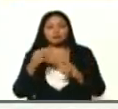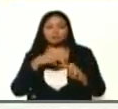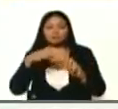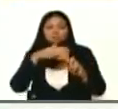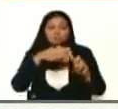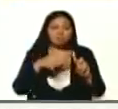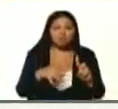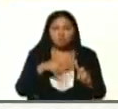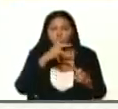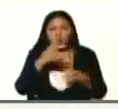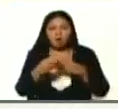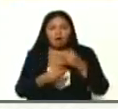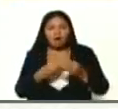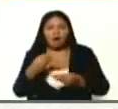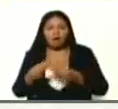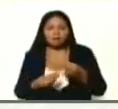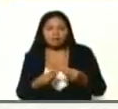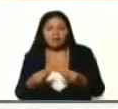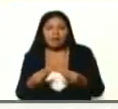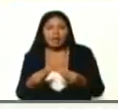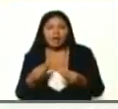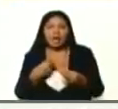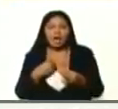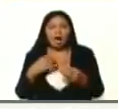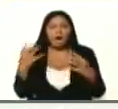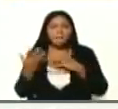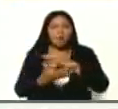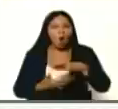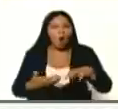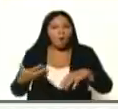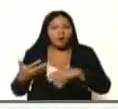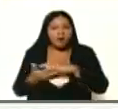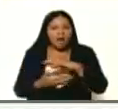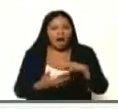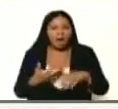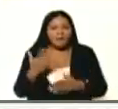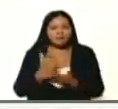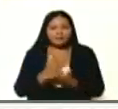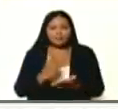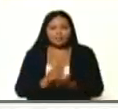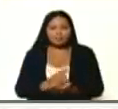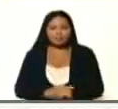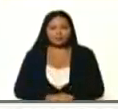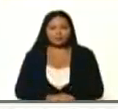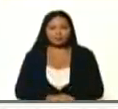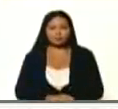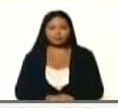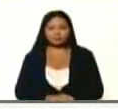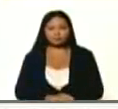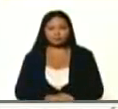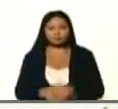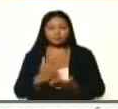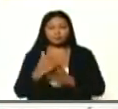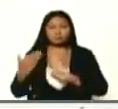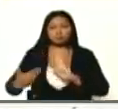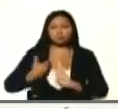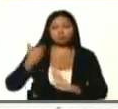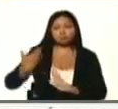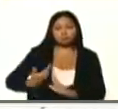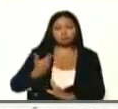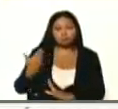buscan generar un caos siempre predispuesto para afectar